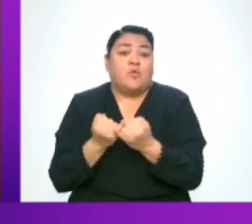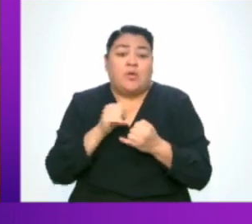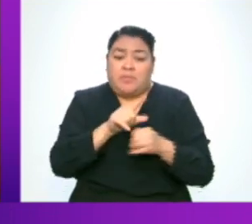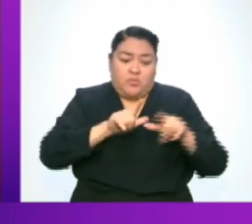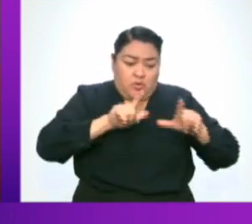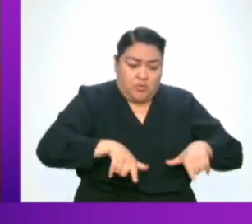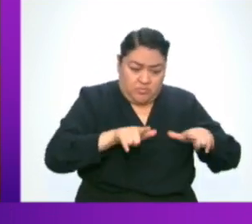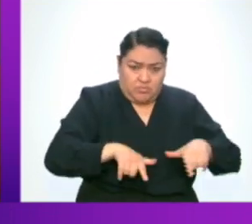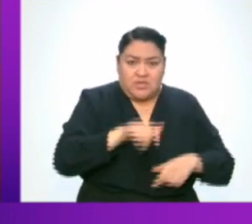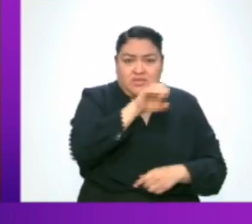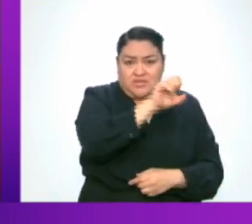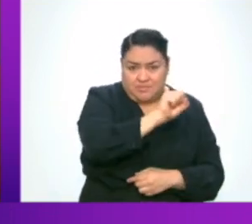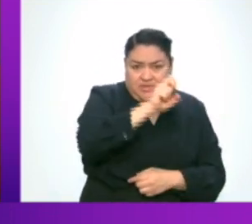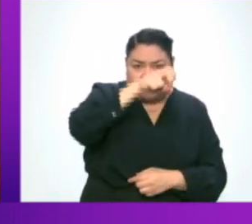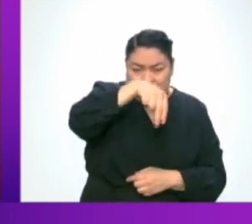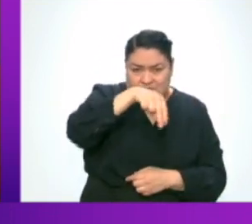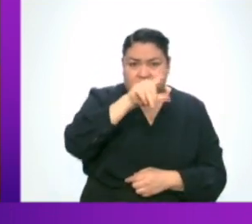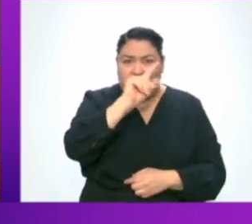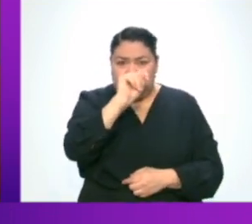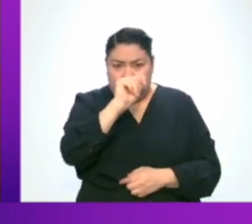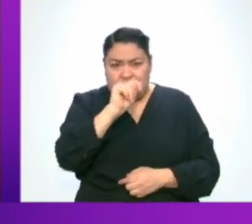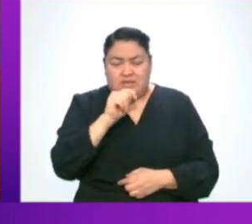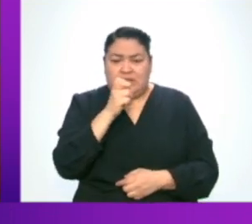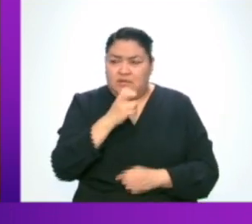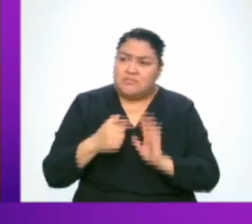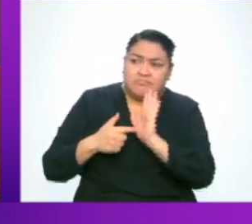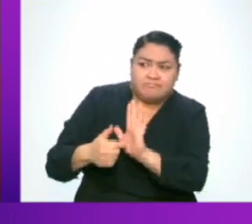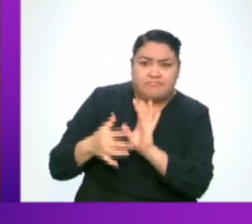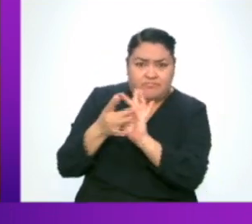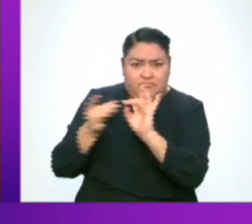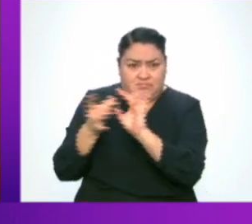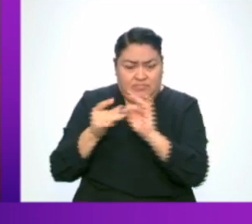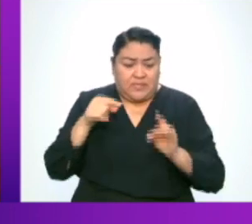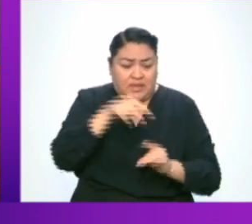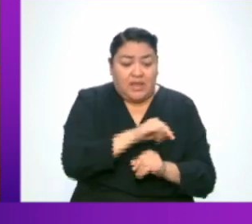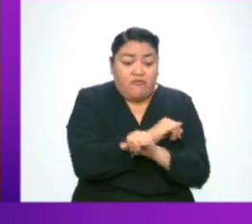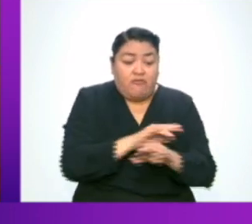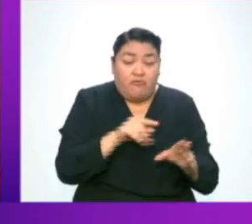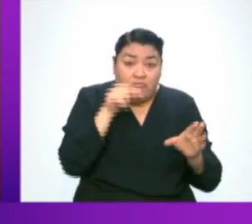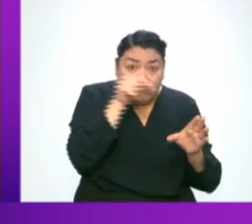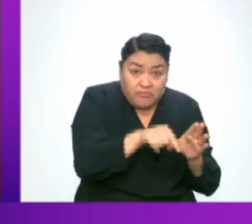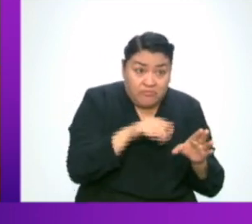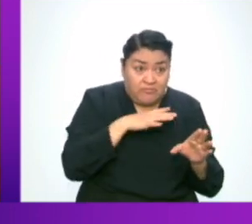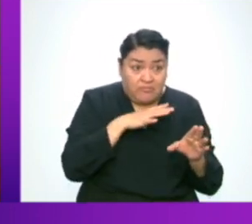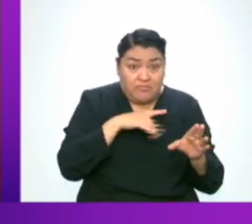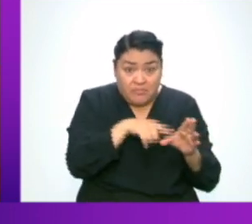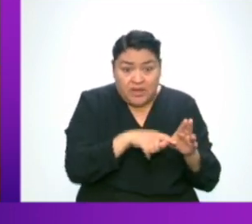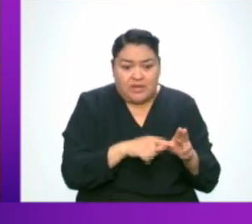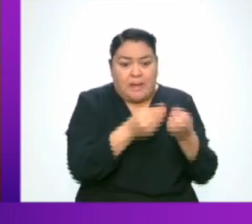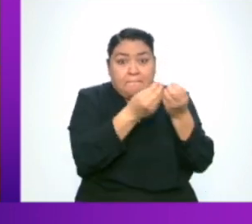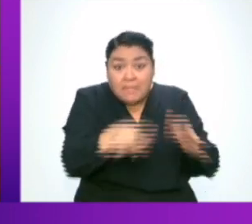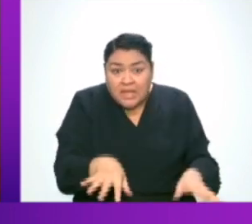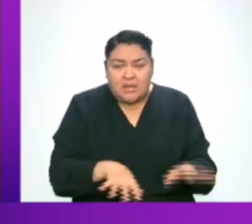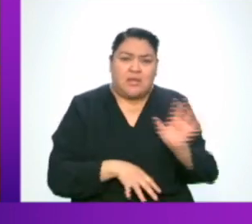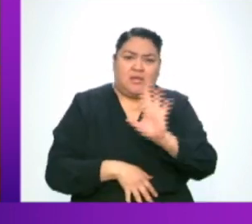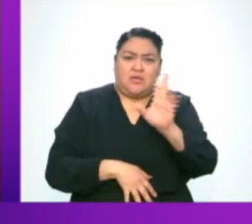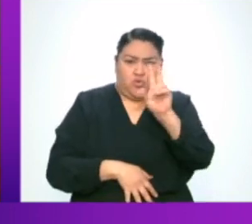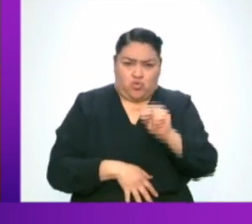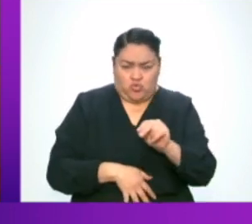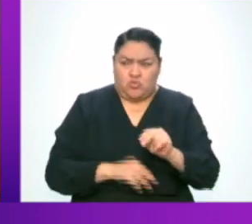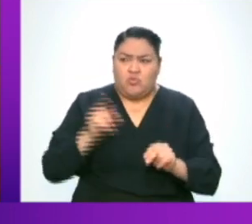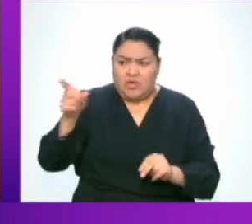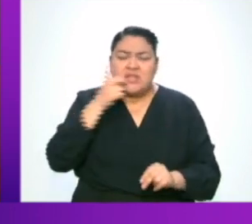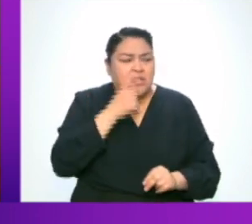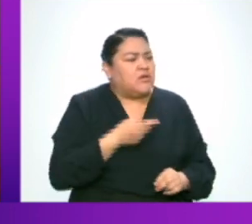plataforma Nacional de transparencia me dijo que no nos preocuparos que ningún dato iba a estar este en peligro nos pidió